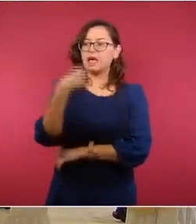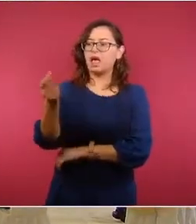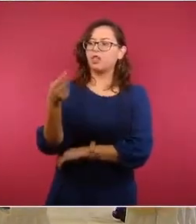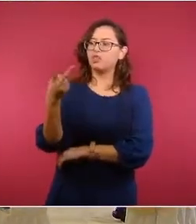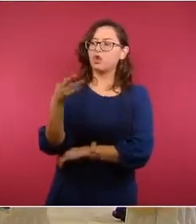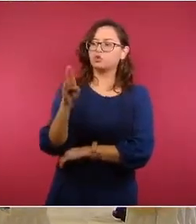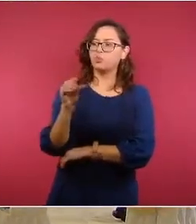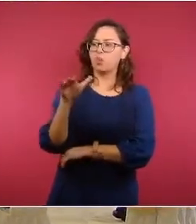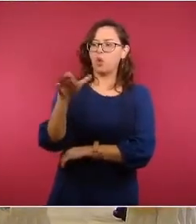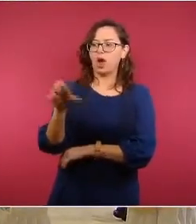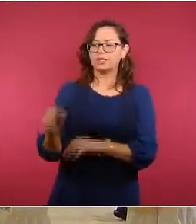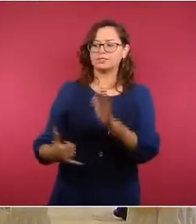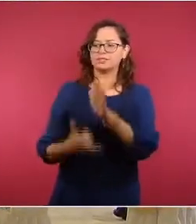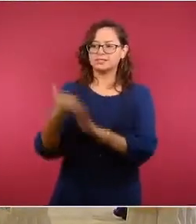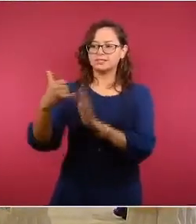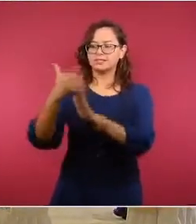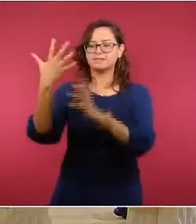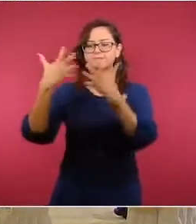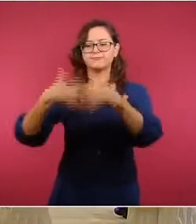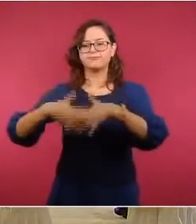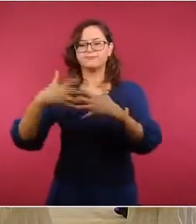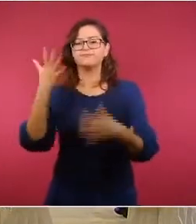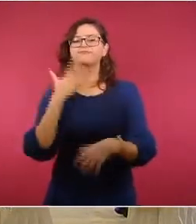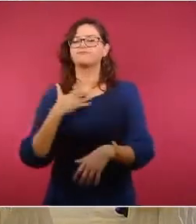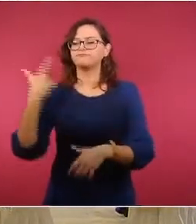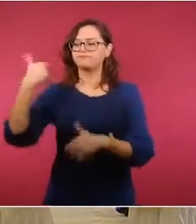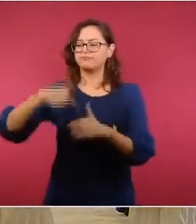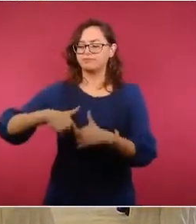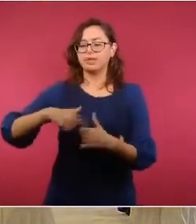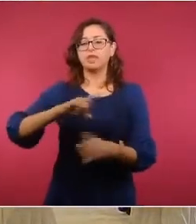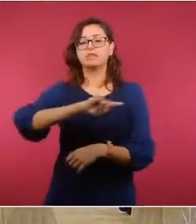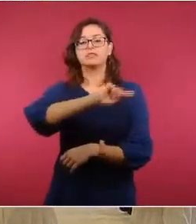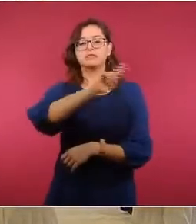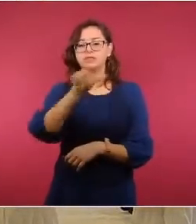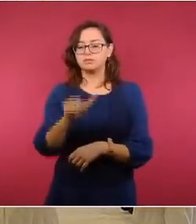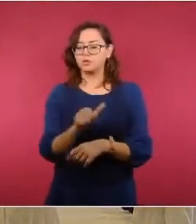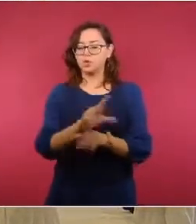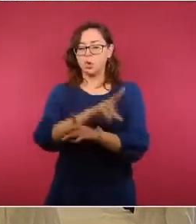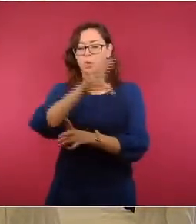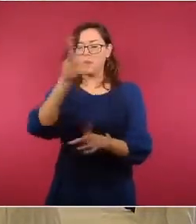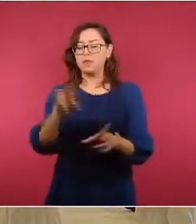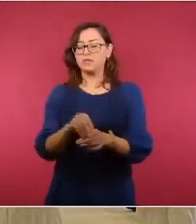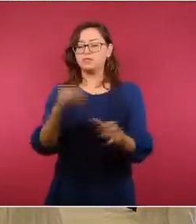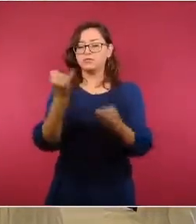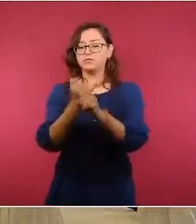materia sobre el avión, todo el informe.